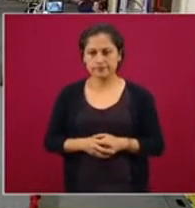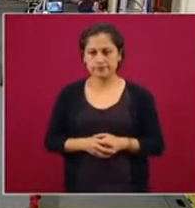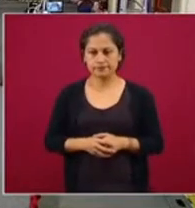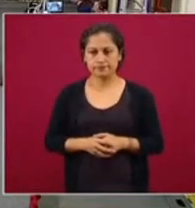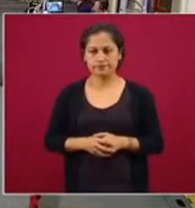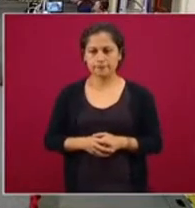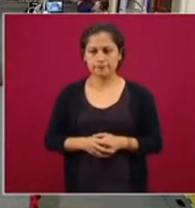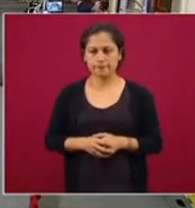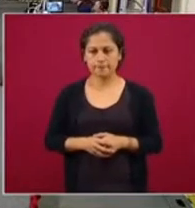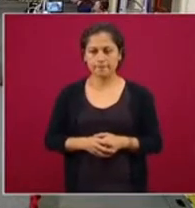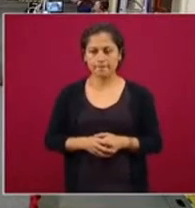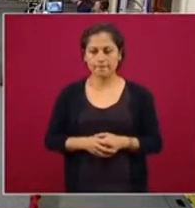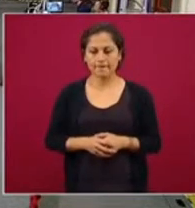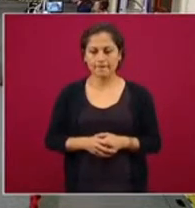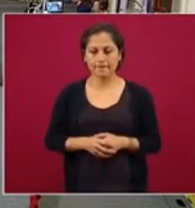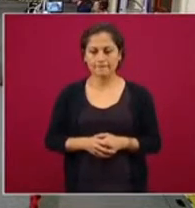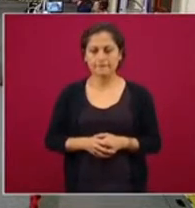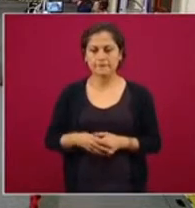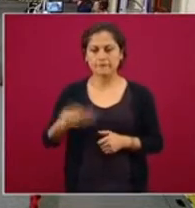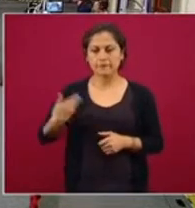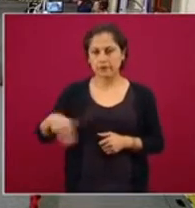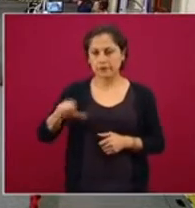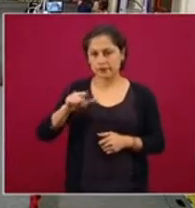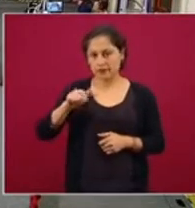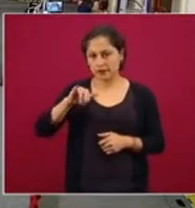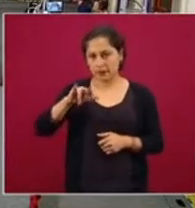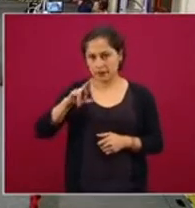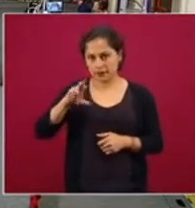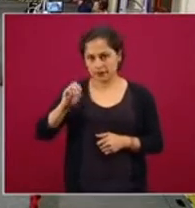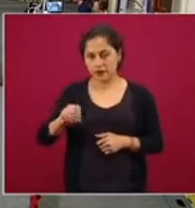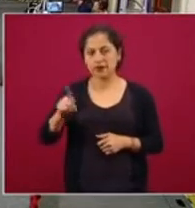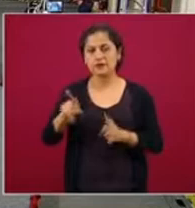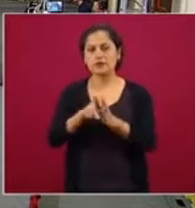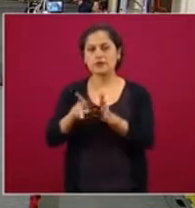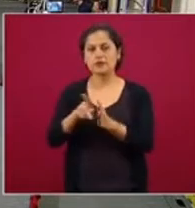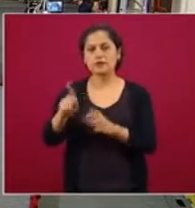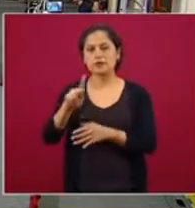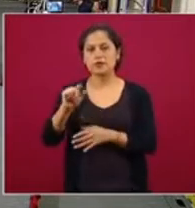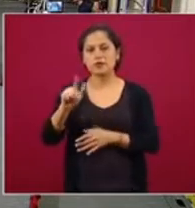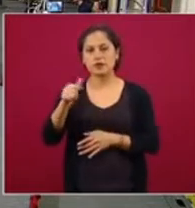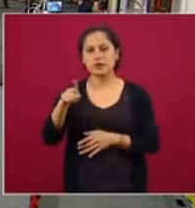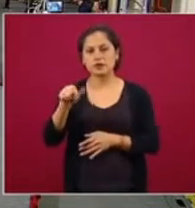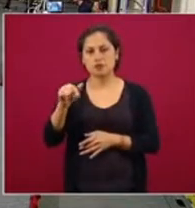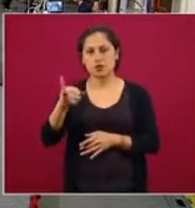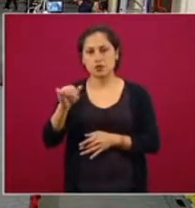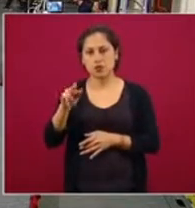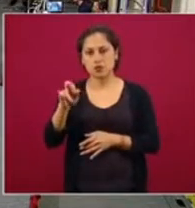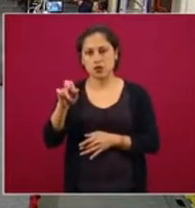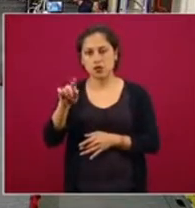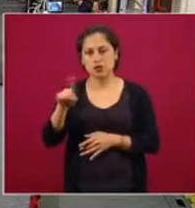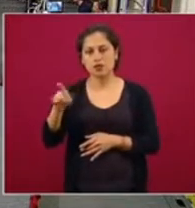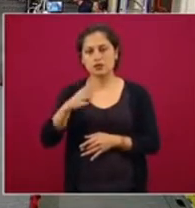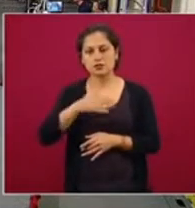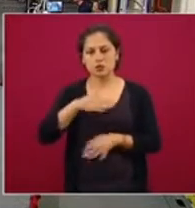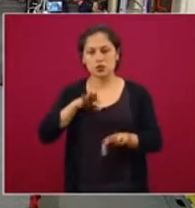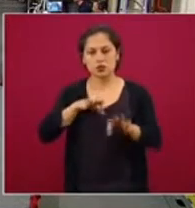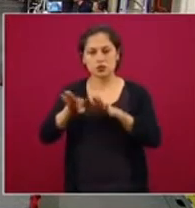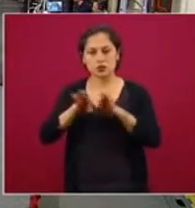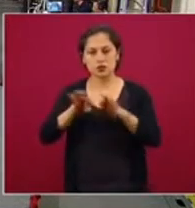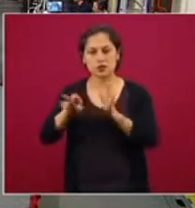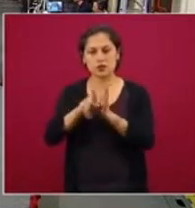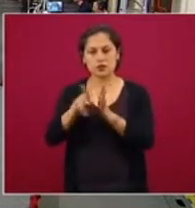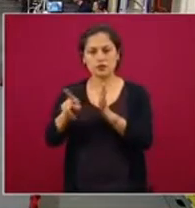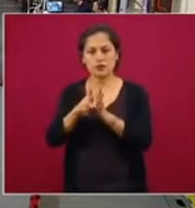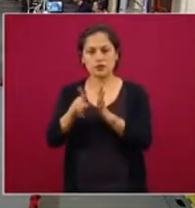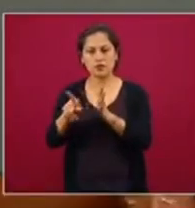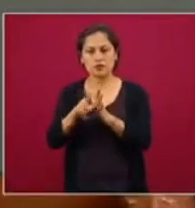Sí. Gracias, Alejandro Alemán, de Diario Plaza Juárez, soy el corresponsal y trabajo para el periódico,